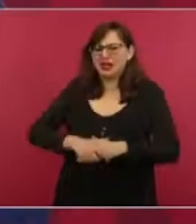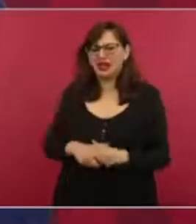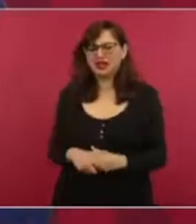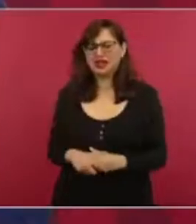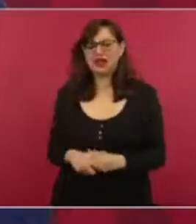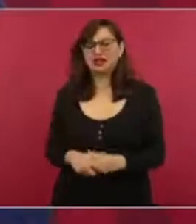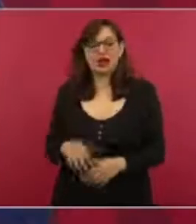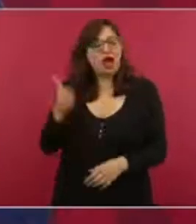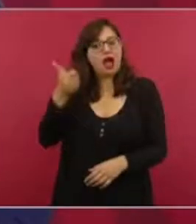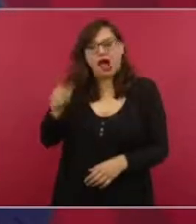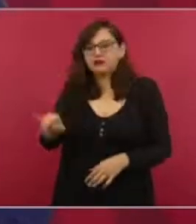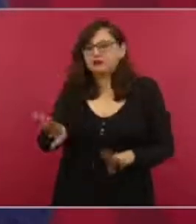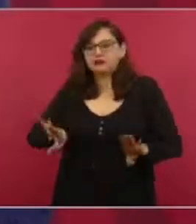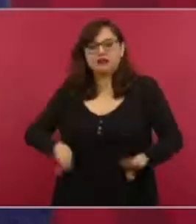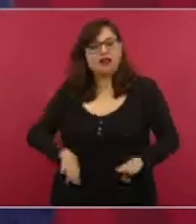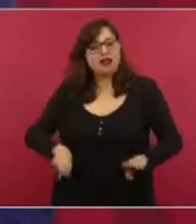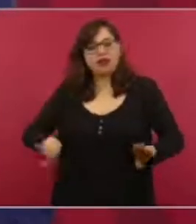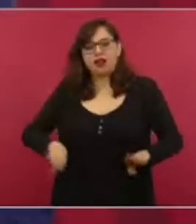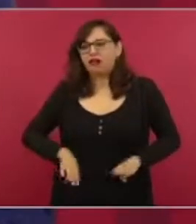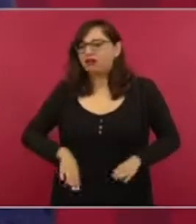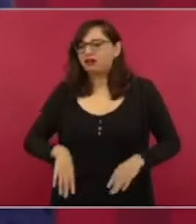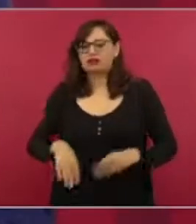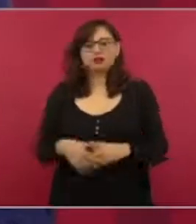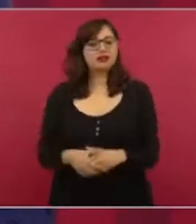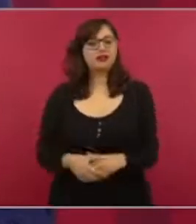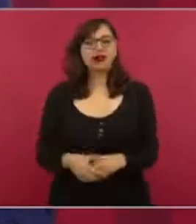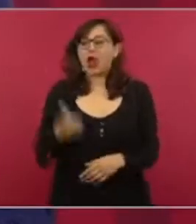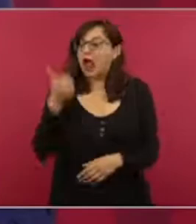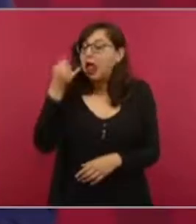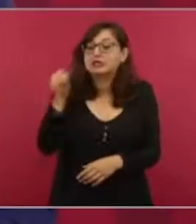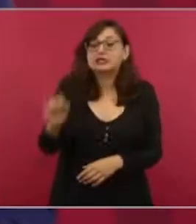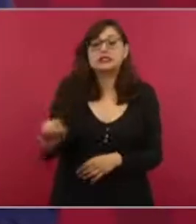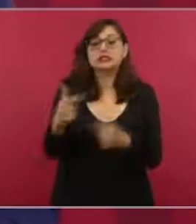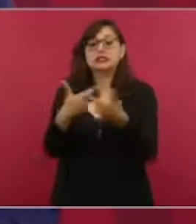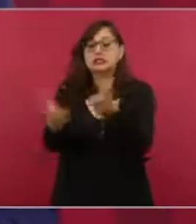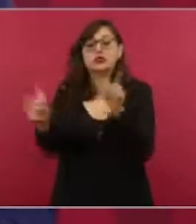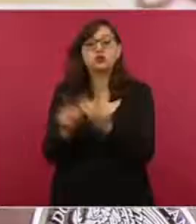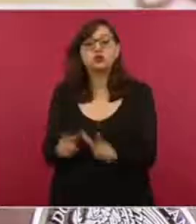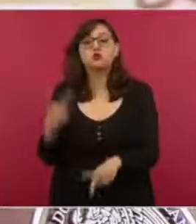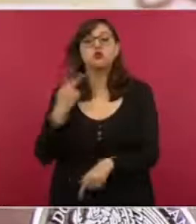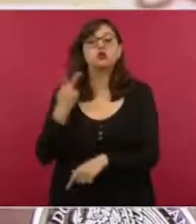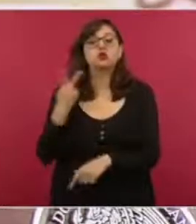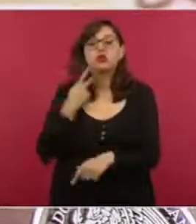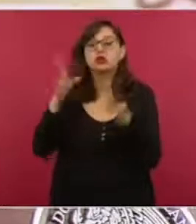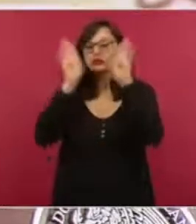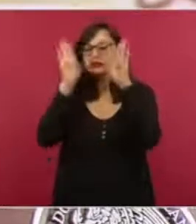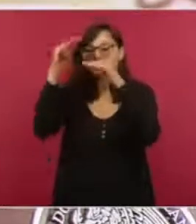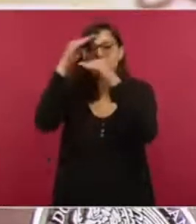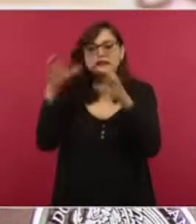Pues así es el conservadurismo, así son.